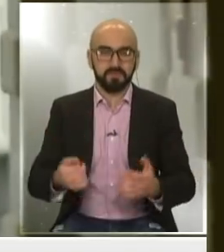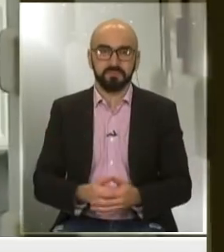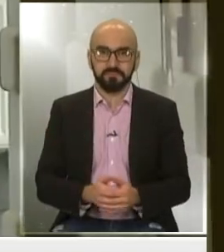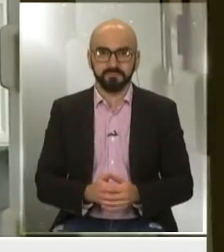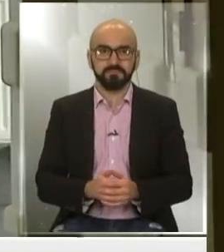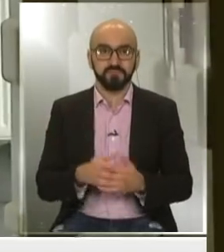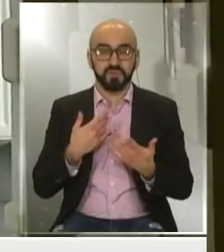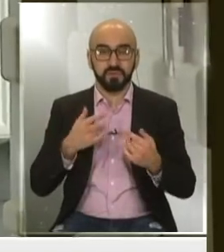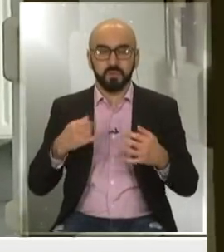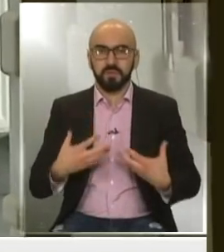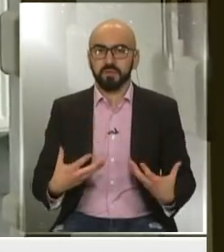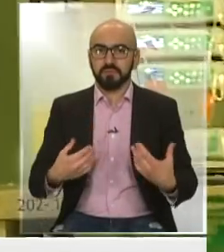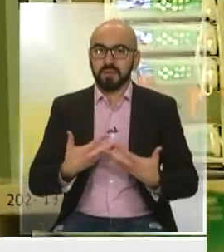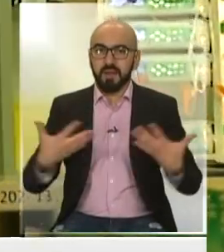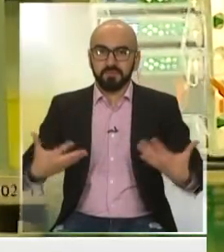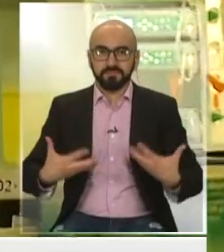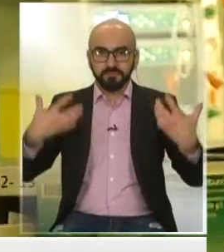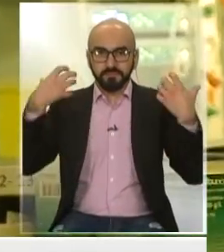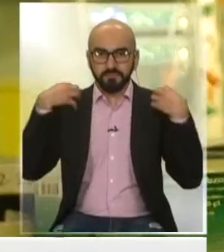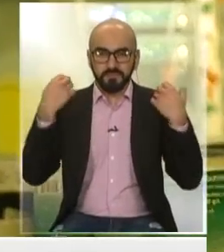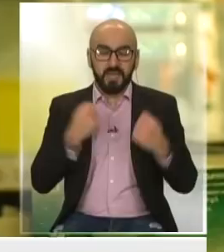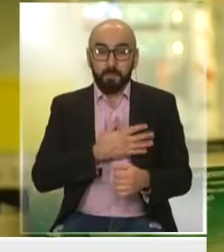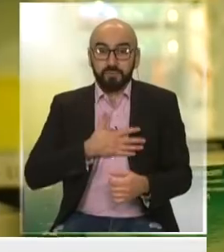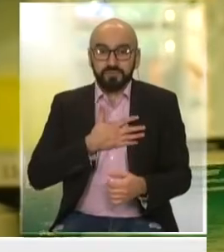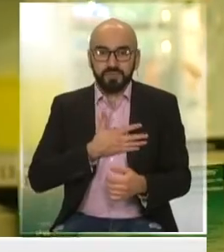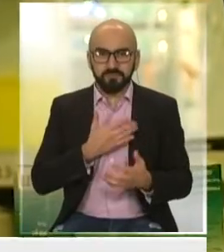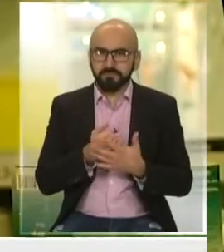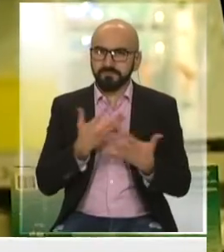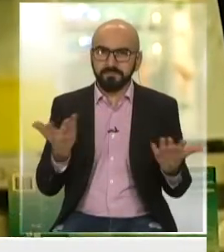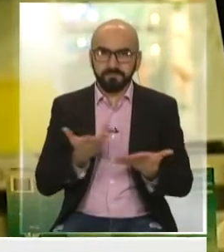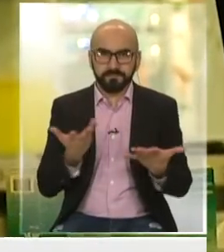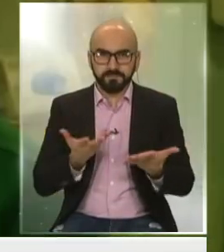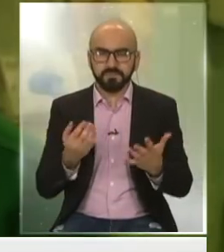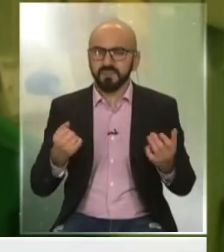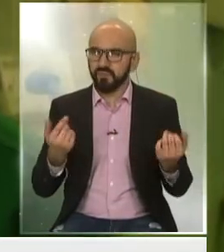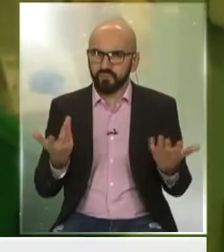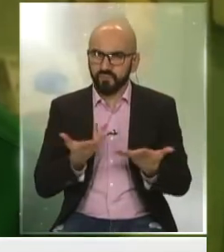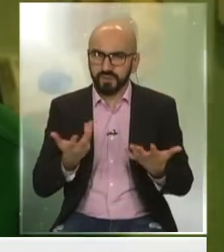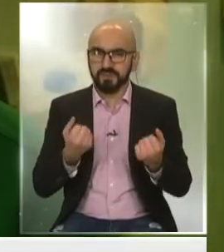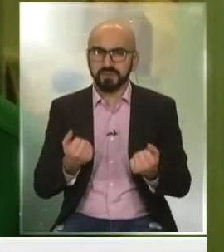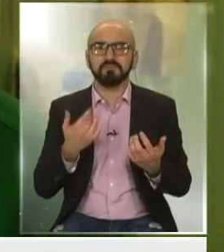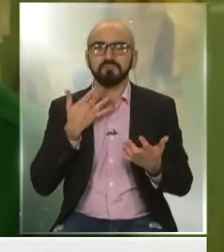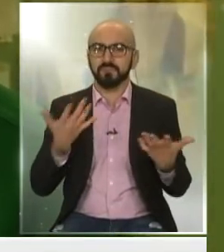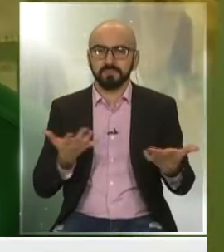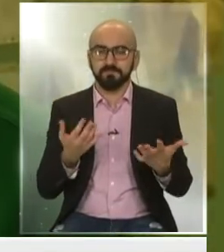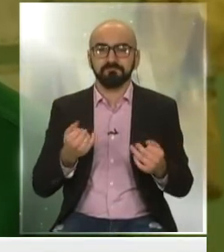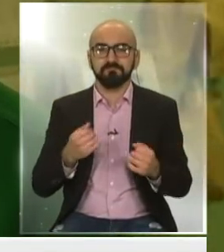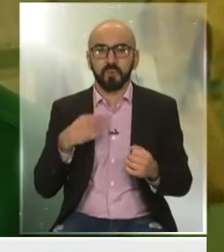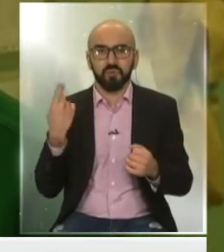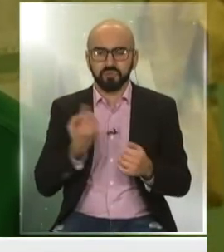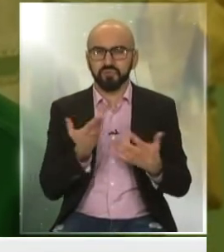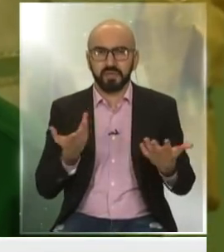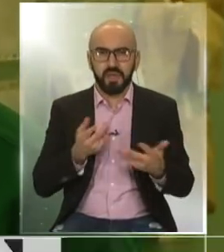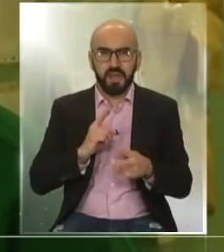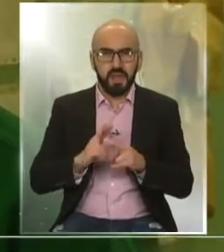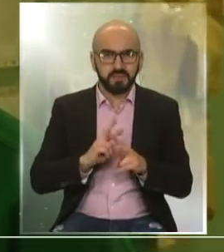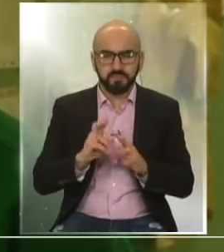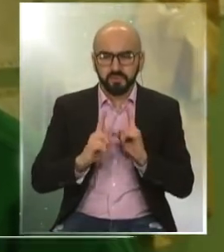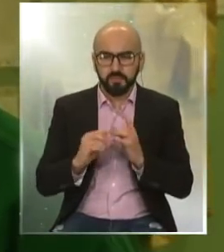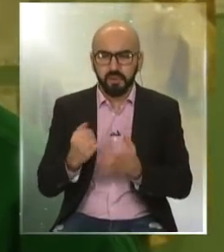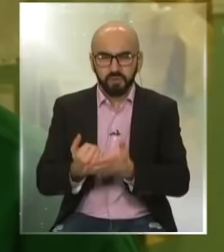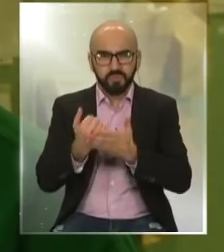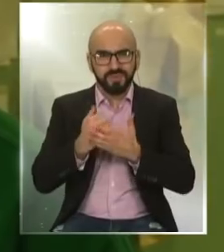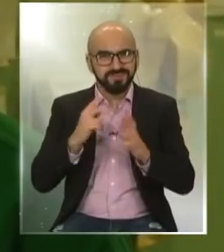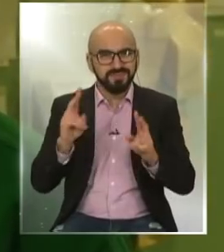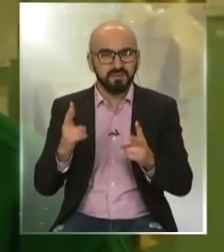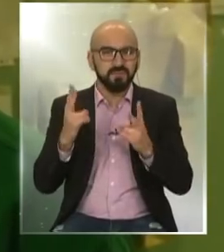La carga emocional, como te comentaba en un principio, sí ha sido bastante fuerte. Nosotros hemos tenido que tener medidas de salvataje,